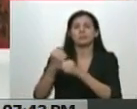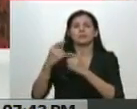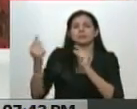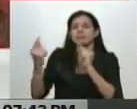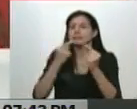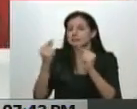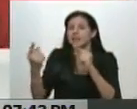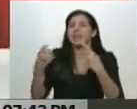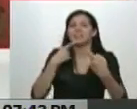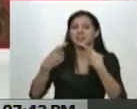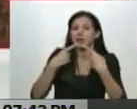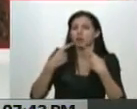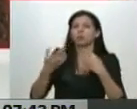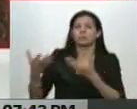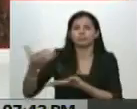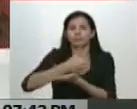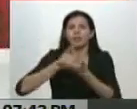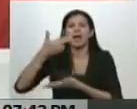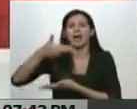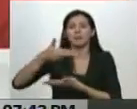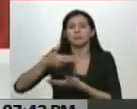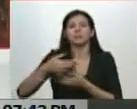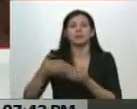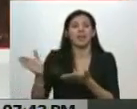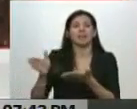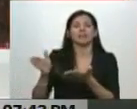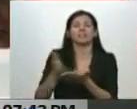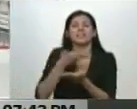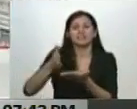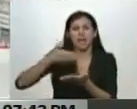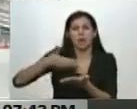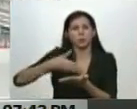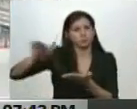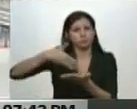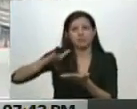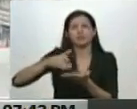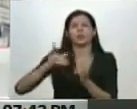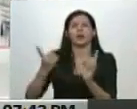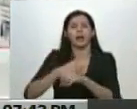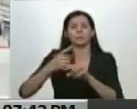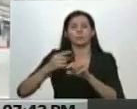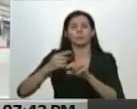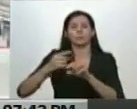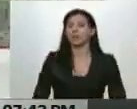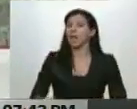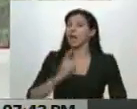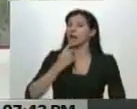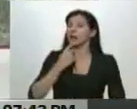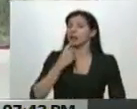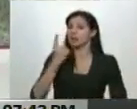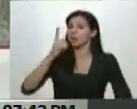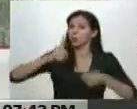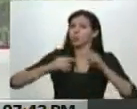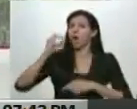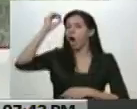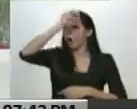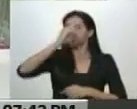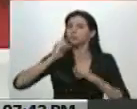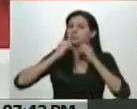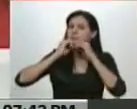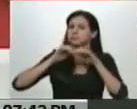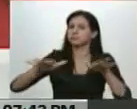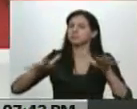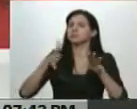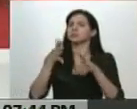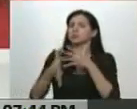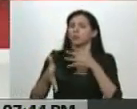desalojo, pacificación, reconstrucción e implementación en torno al caso, ¿no? Que